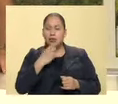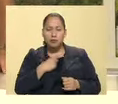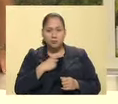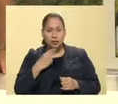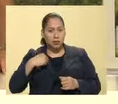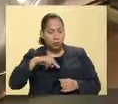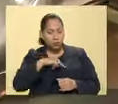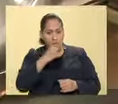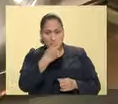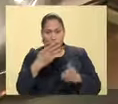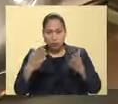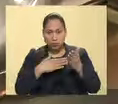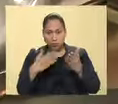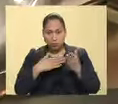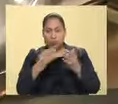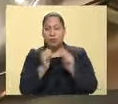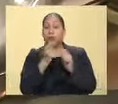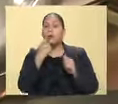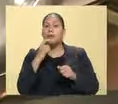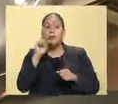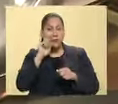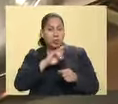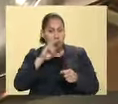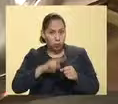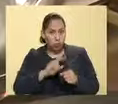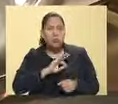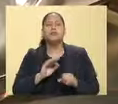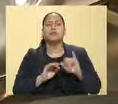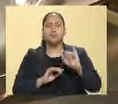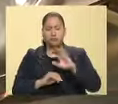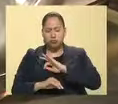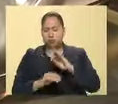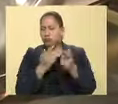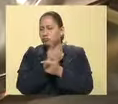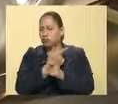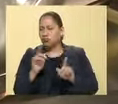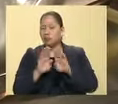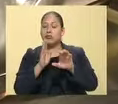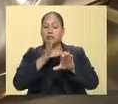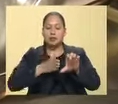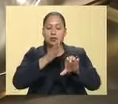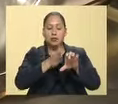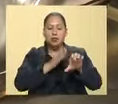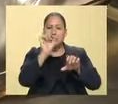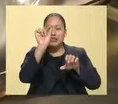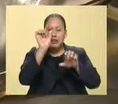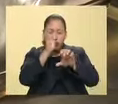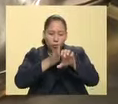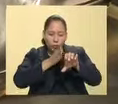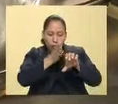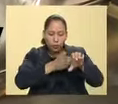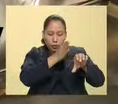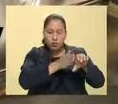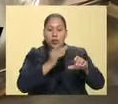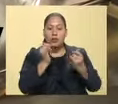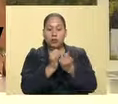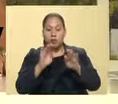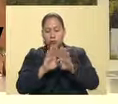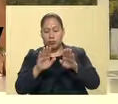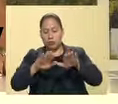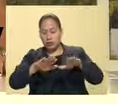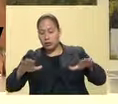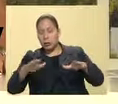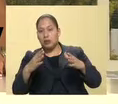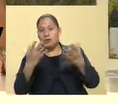hacer nosotros con jitomate natural. Sí, lo podemos hacer, lo podemos meter, cortar en rebanadas delgadas, lo podemos poner ya sea en un tapete de